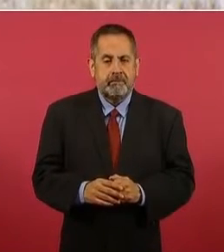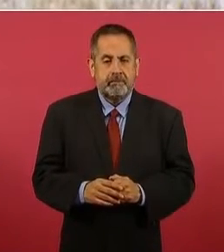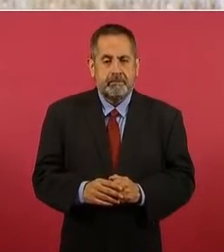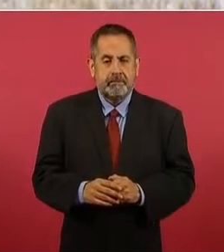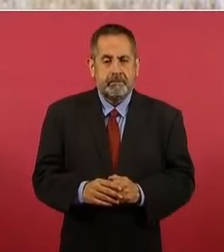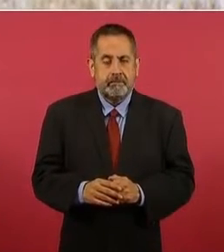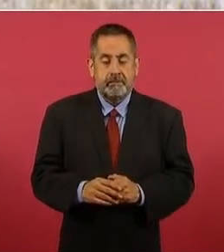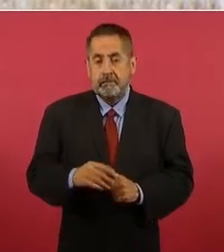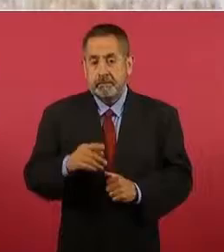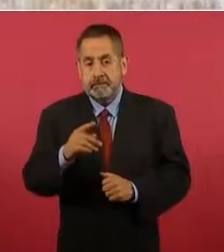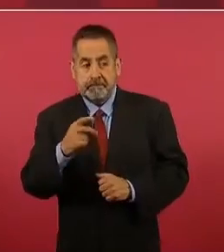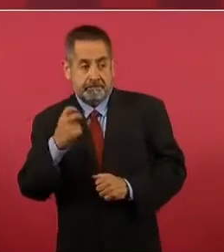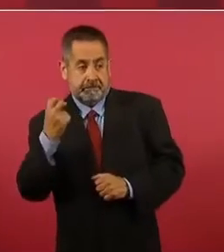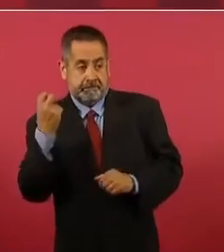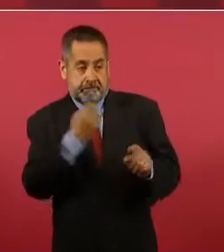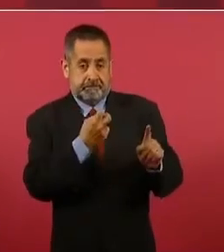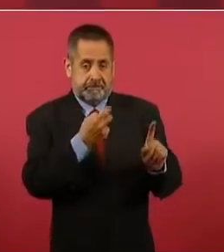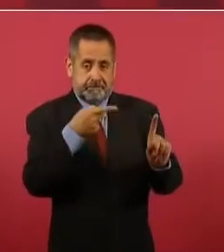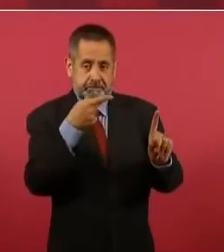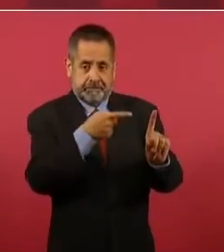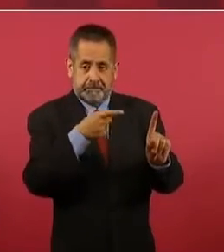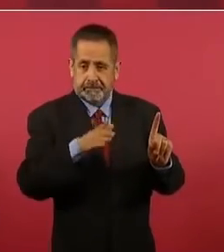delincuente señalado como